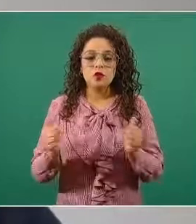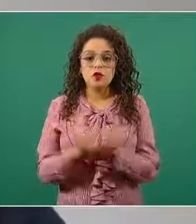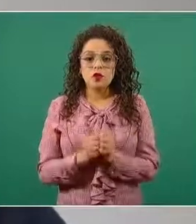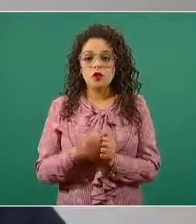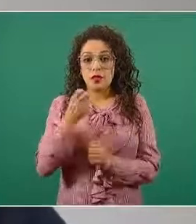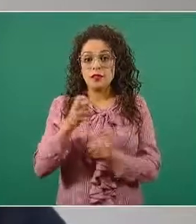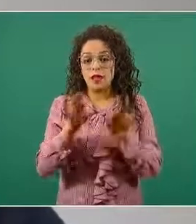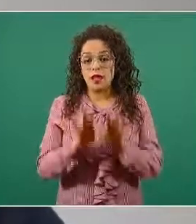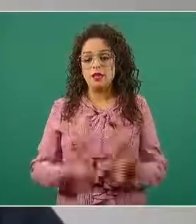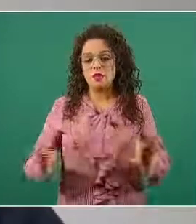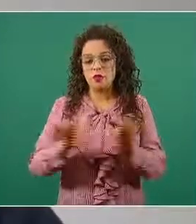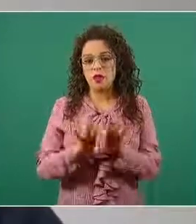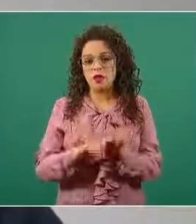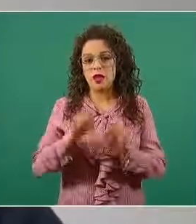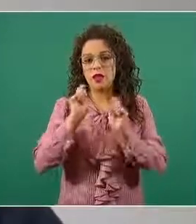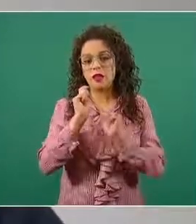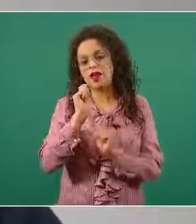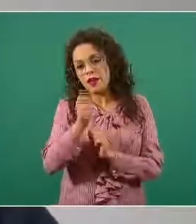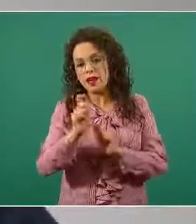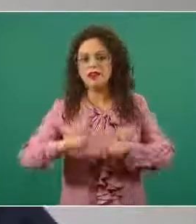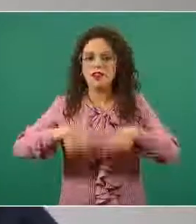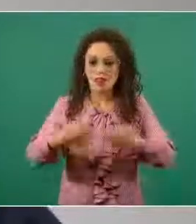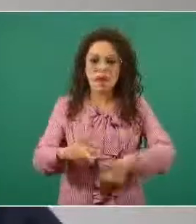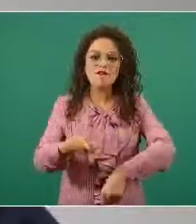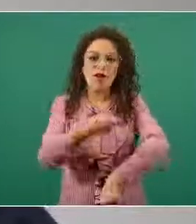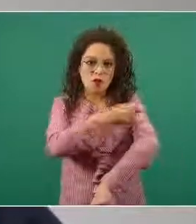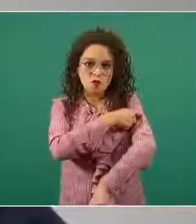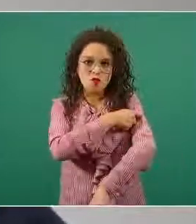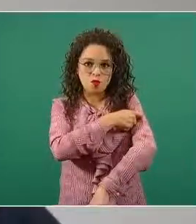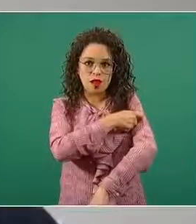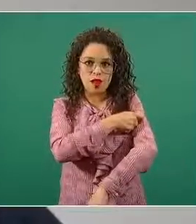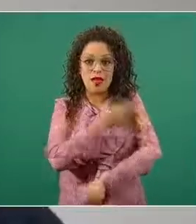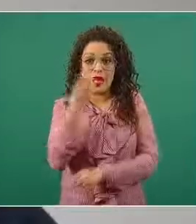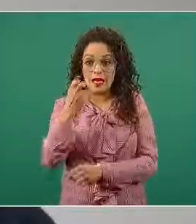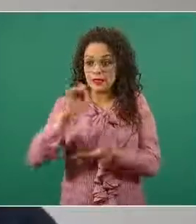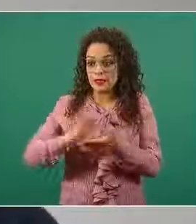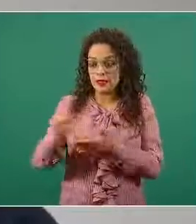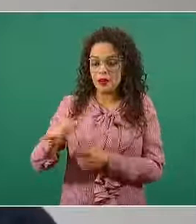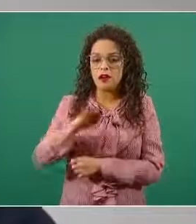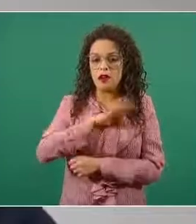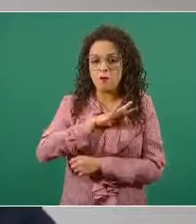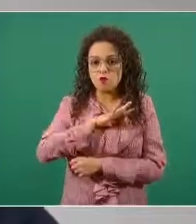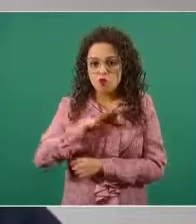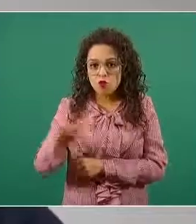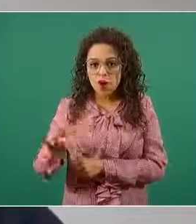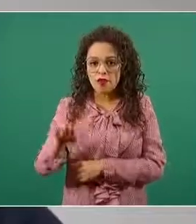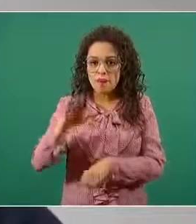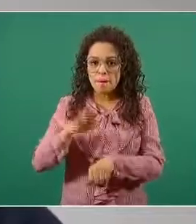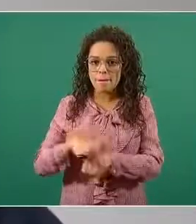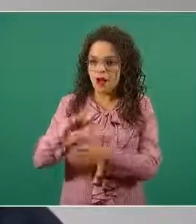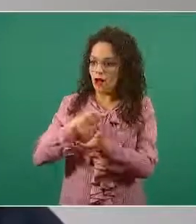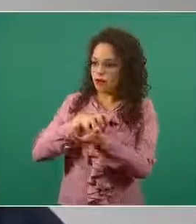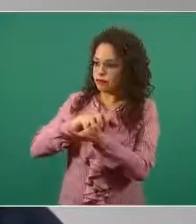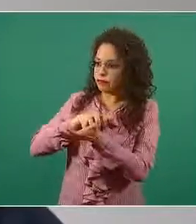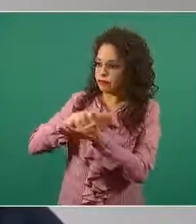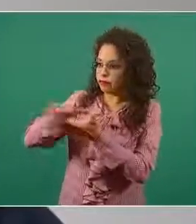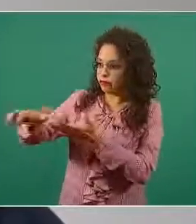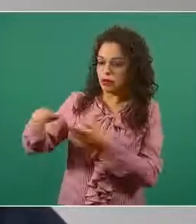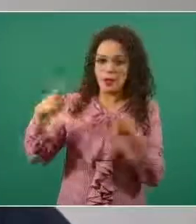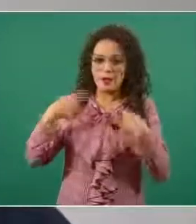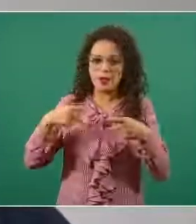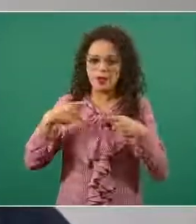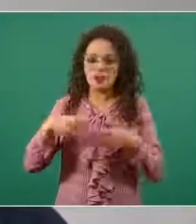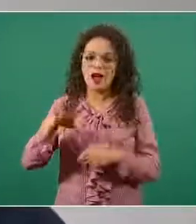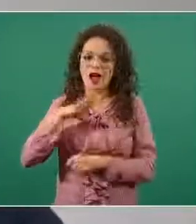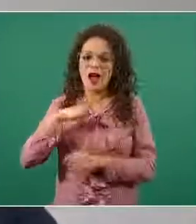salud pública como es la vacunación, de obviamente lograr un porcentaje o una proporción de la población